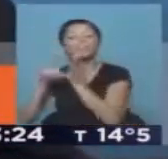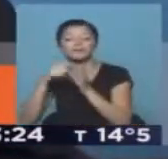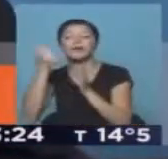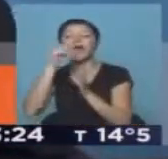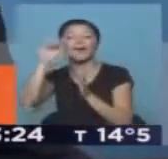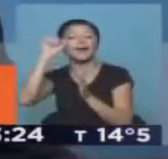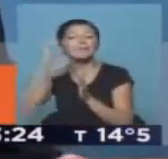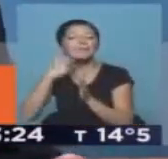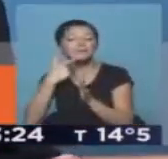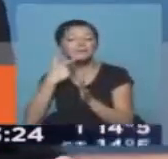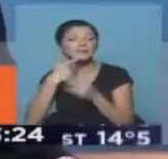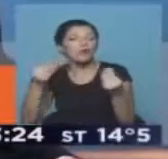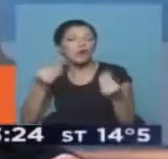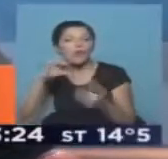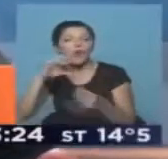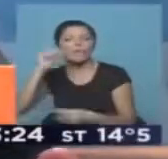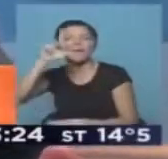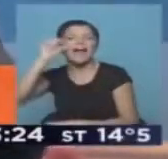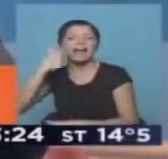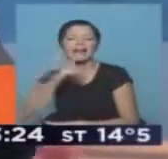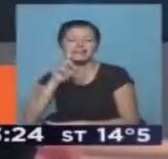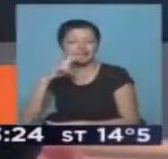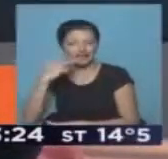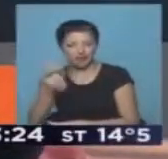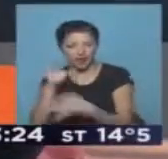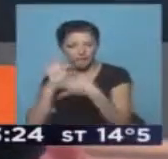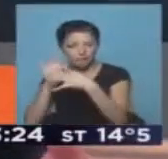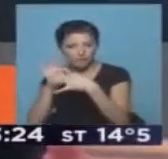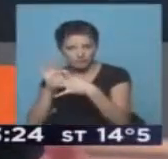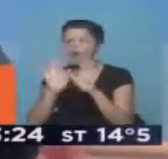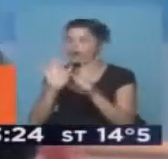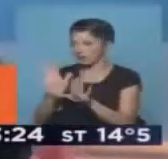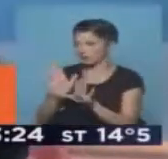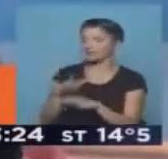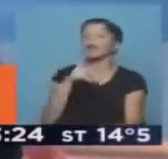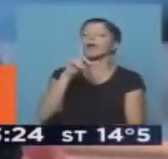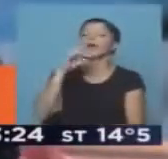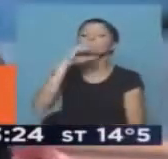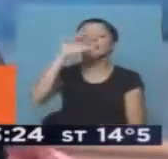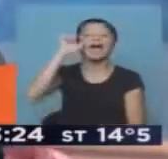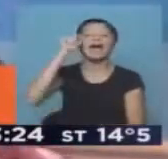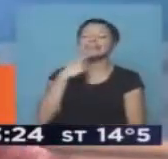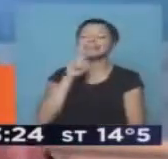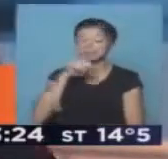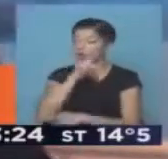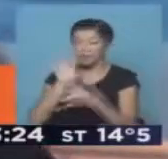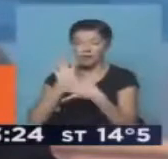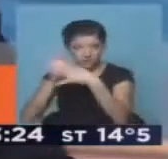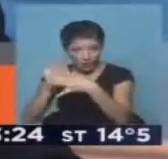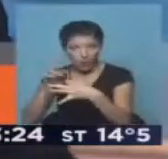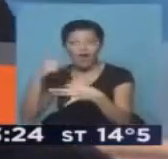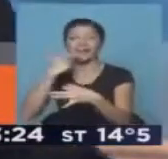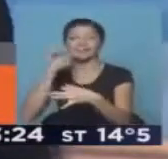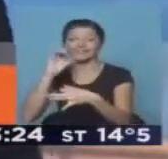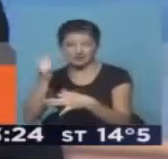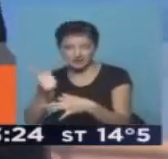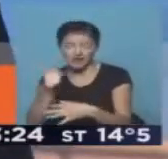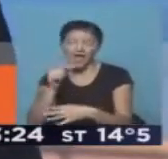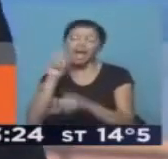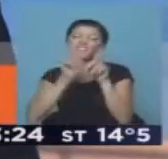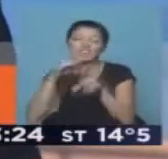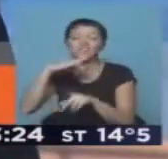integrados es decir los palestinos no están integrados dentro de lo que sería de lo que es el líbano solamente apañados en algún caso por jordania